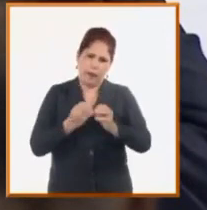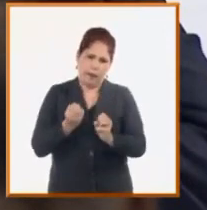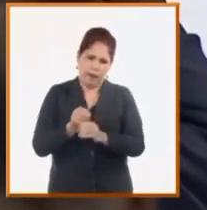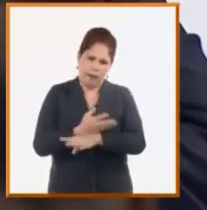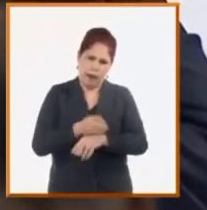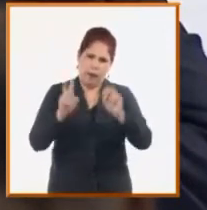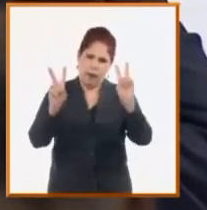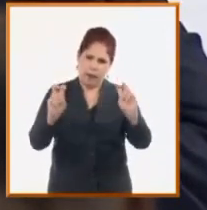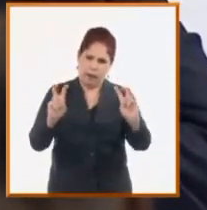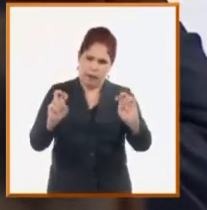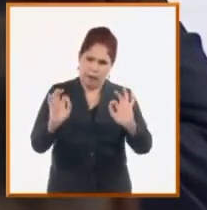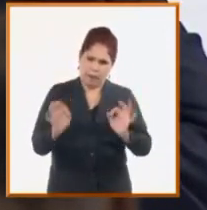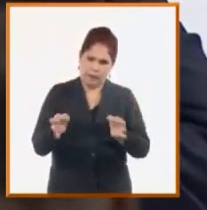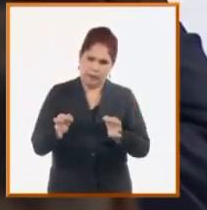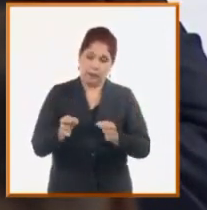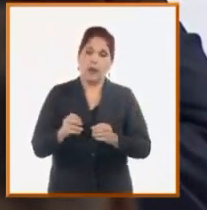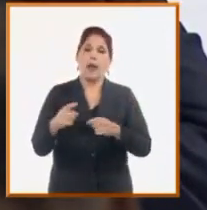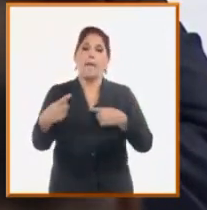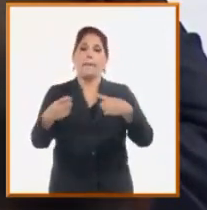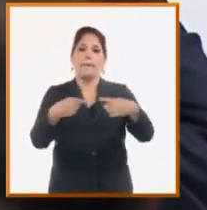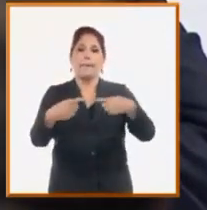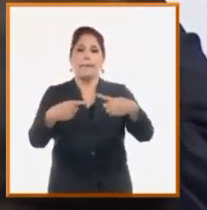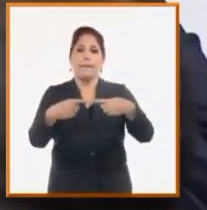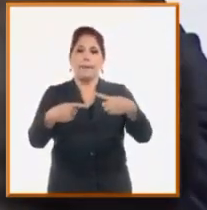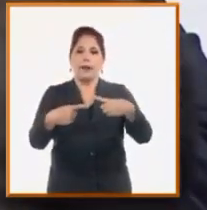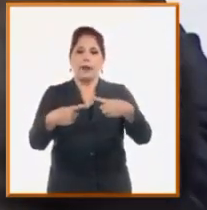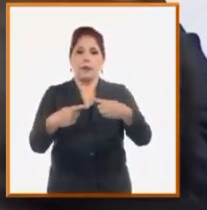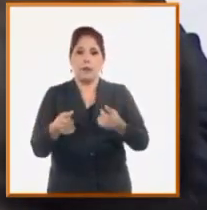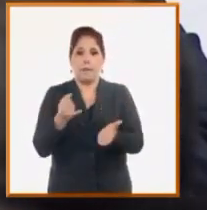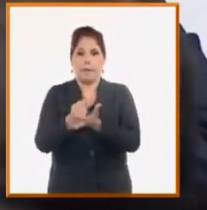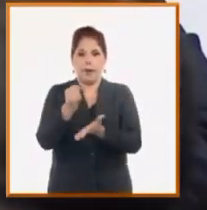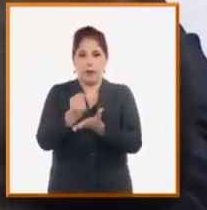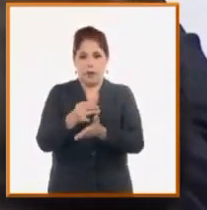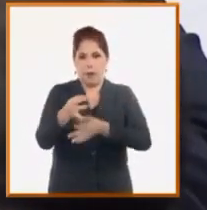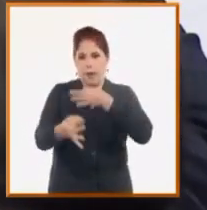tema en la sesión plenaria del miércoles,